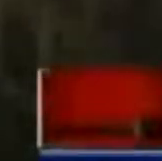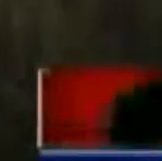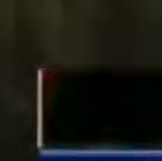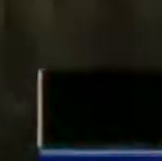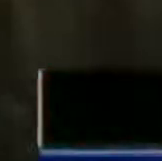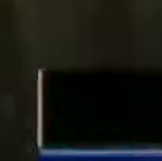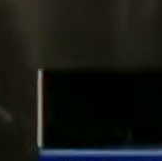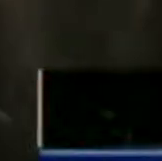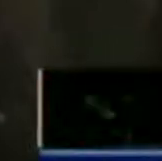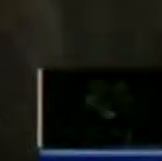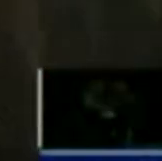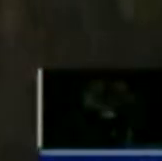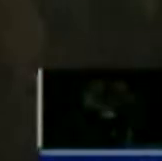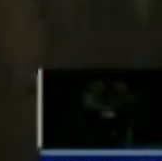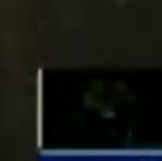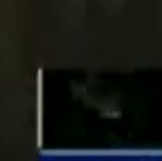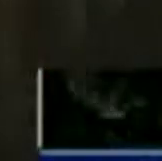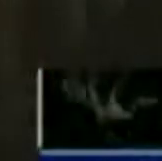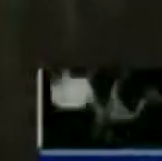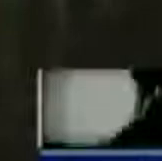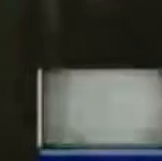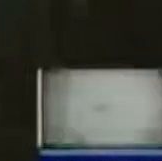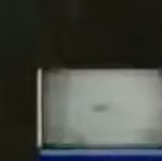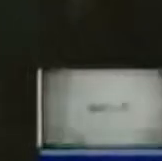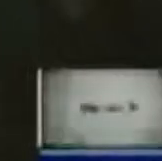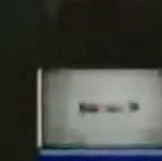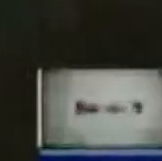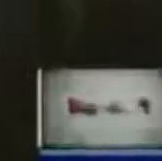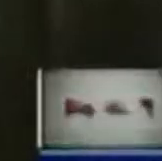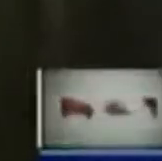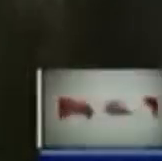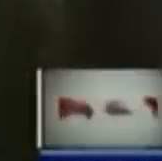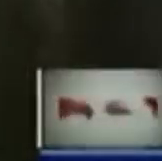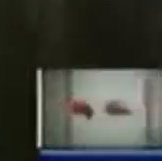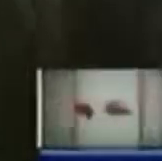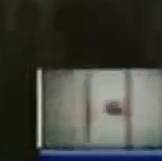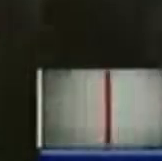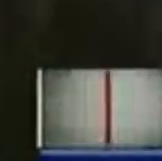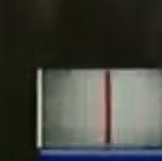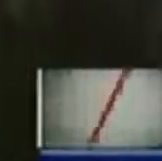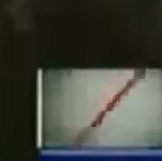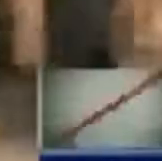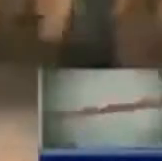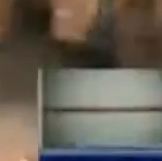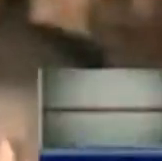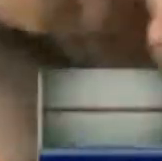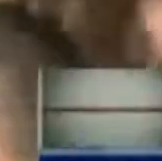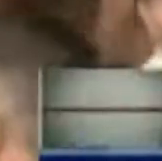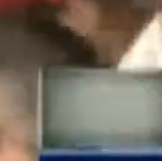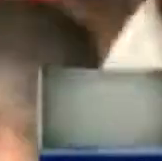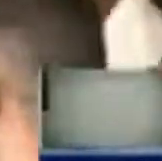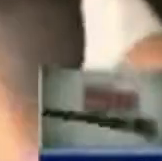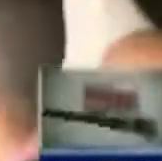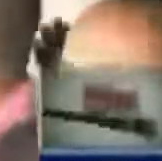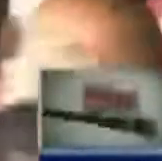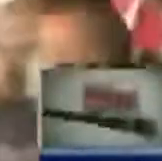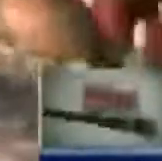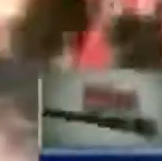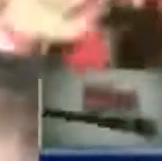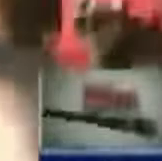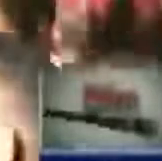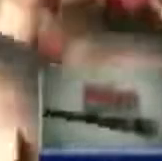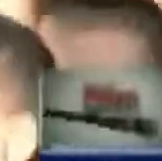como arroz y mucha caña ya en la esquina del sabor ratones y telaraña